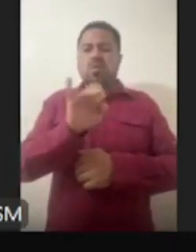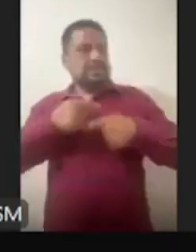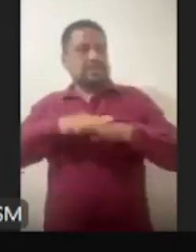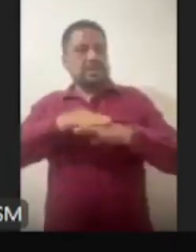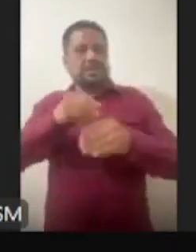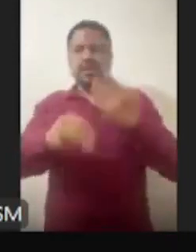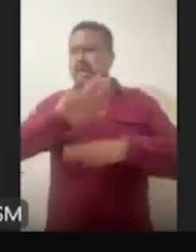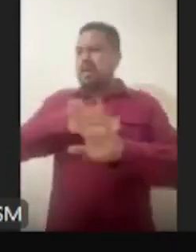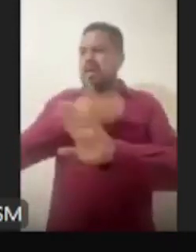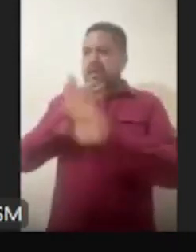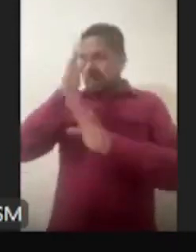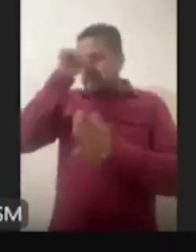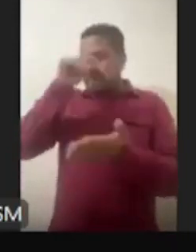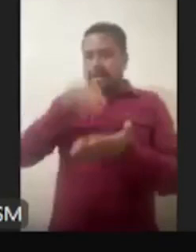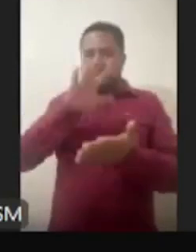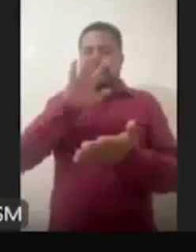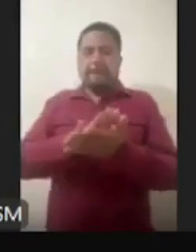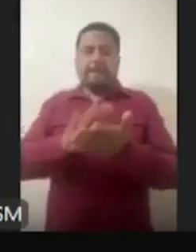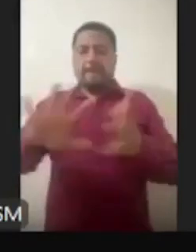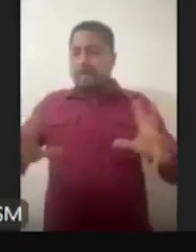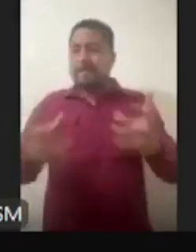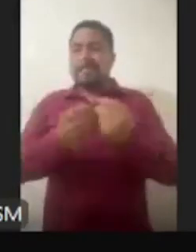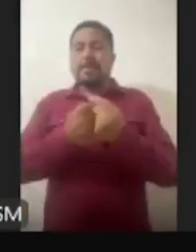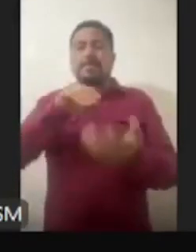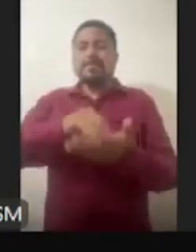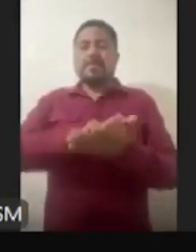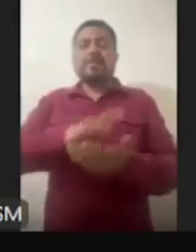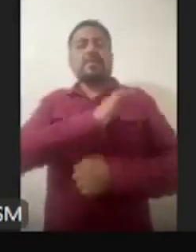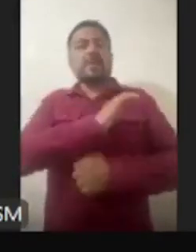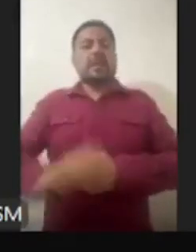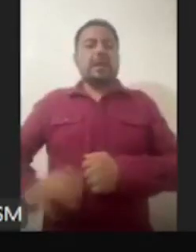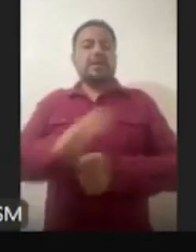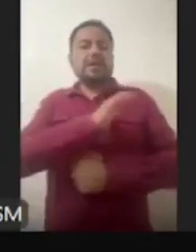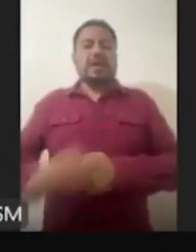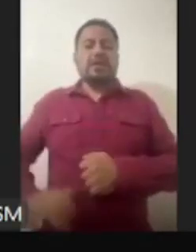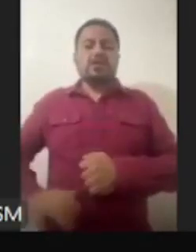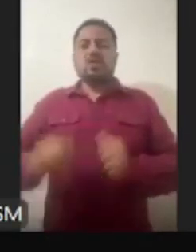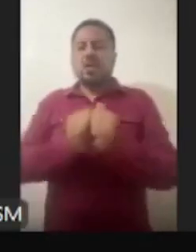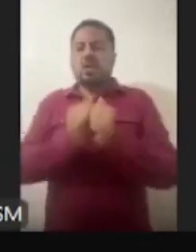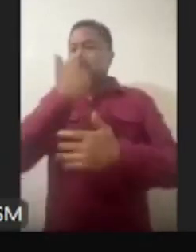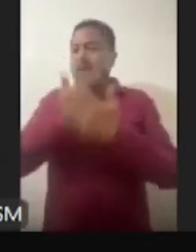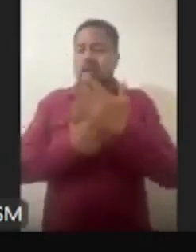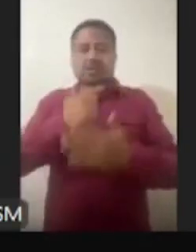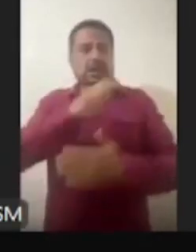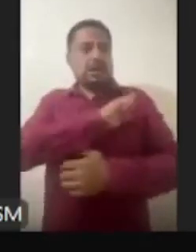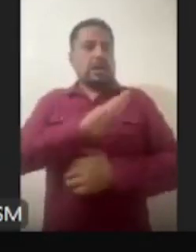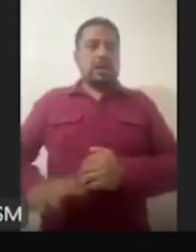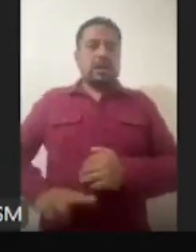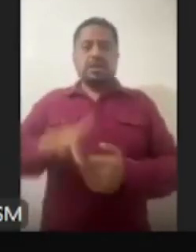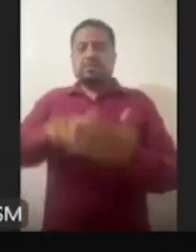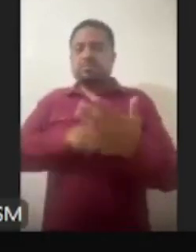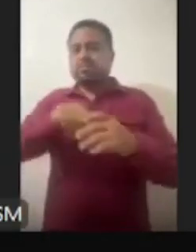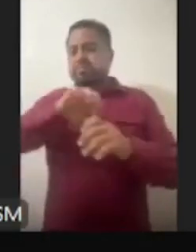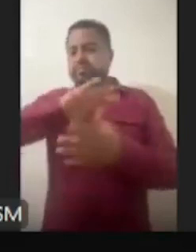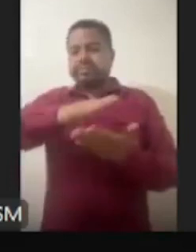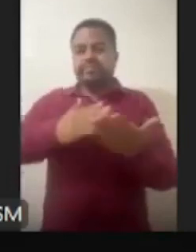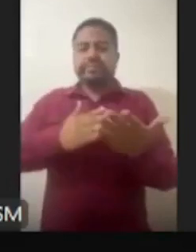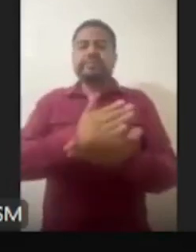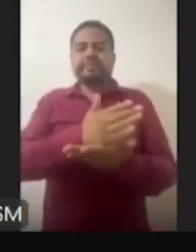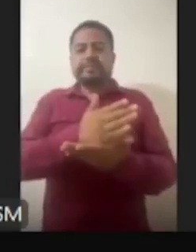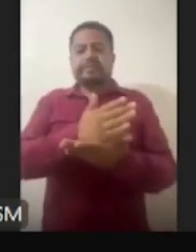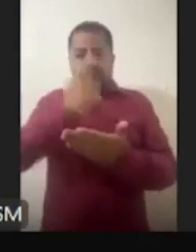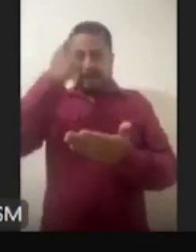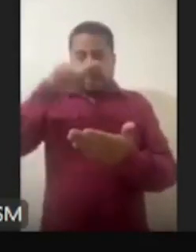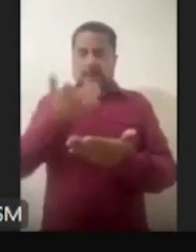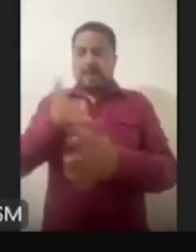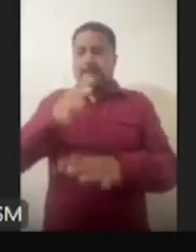aprobó de manera supletoria el registro de candidaturas de las planillas y listas de regidurías de representación proporcional para la integración de los